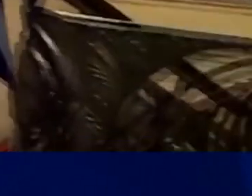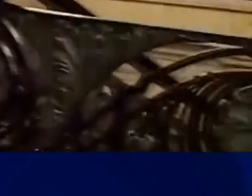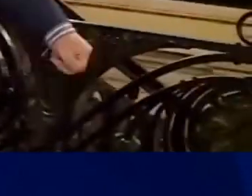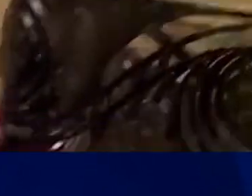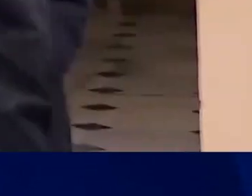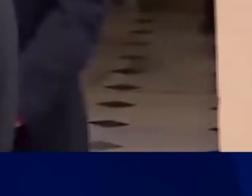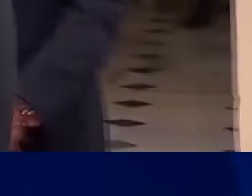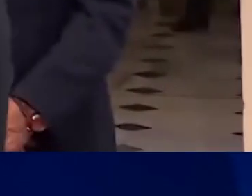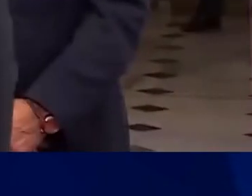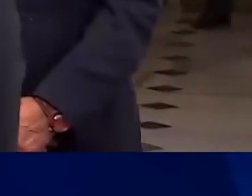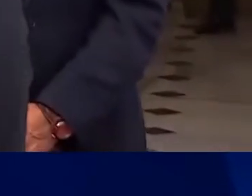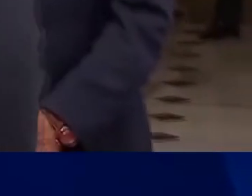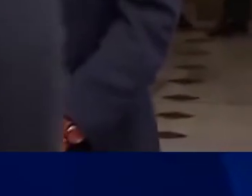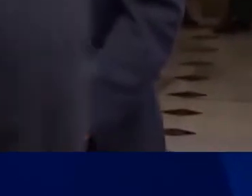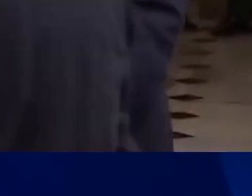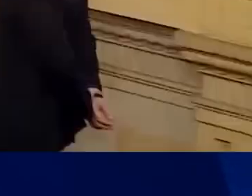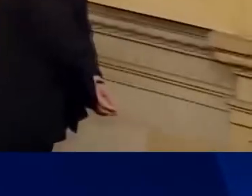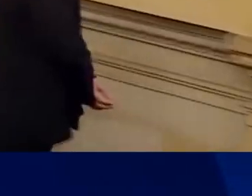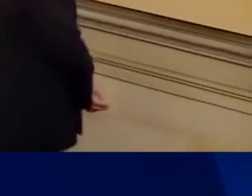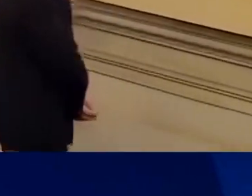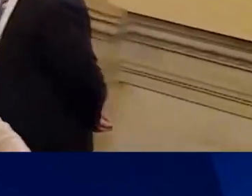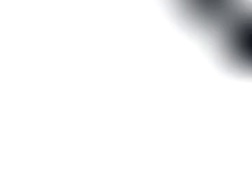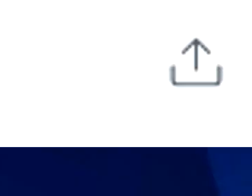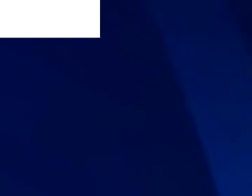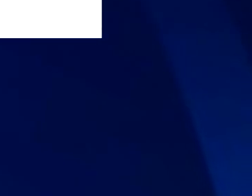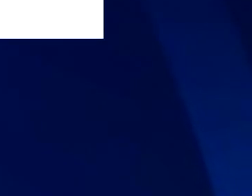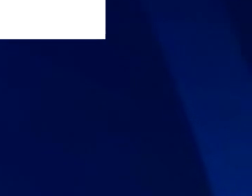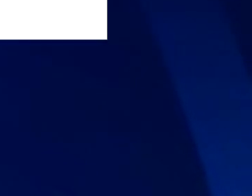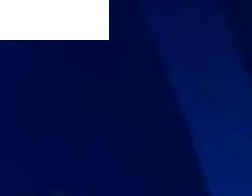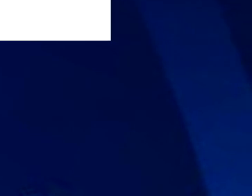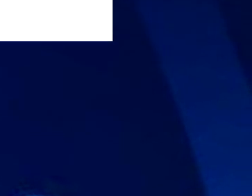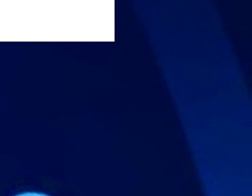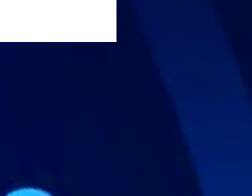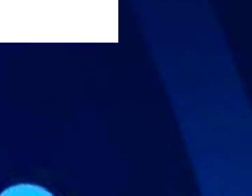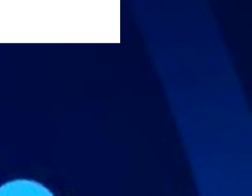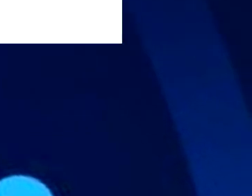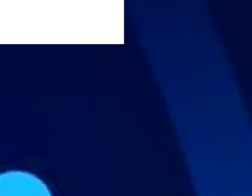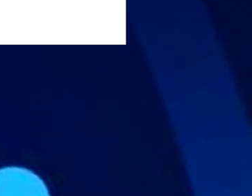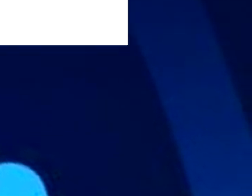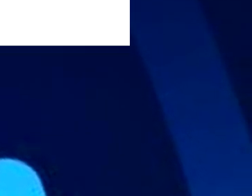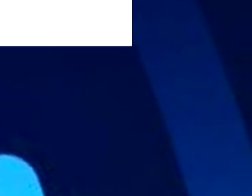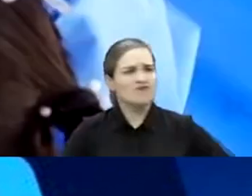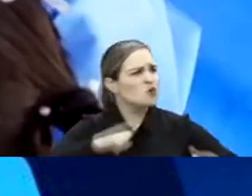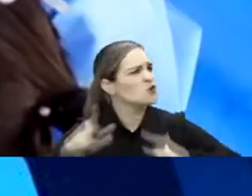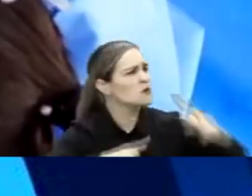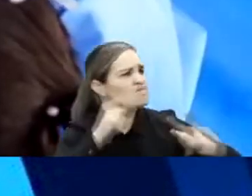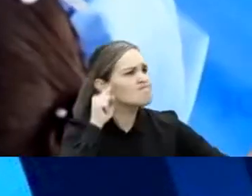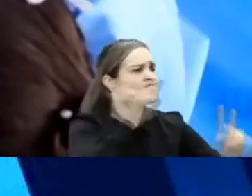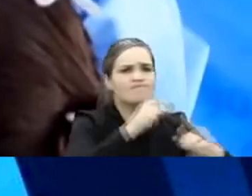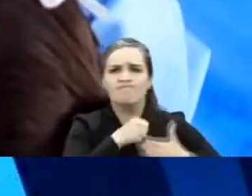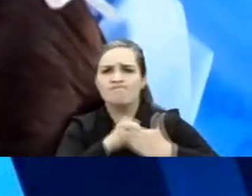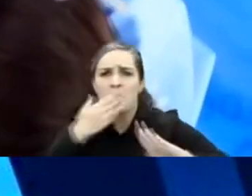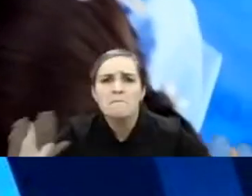Hace pocas horas Gustavo Petro anunció a través de su cuenta de Twitter quiénes serían algunos de los nuevos ministros en su gobierno. Para el Ministerio